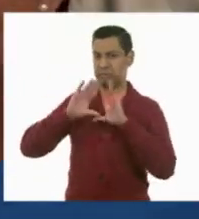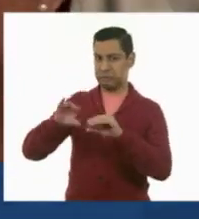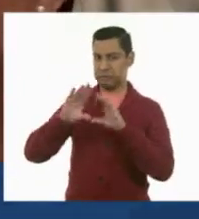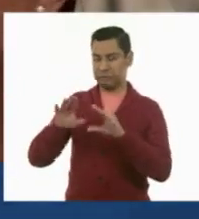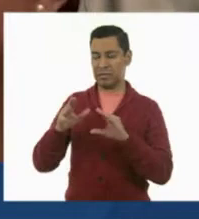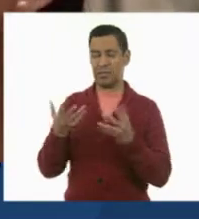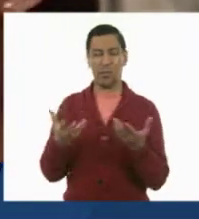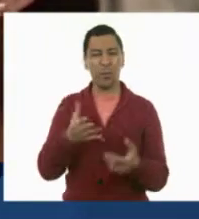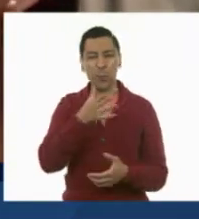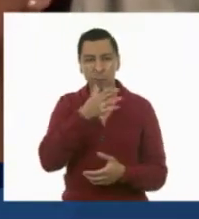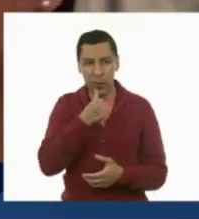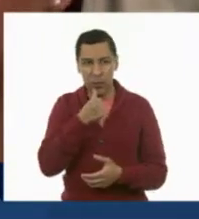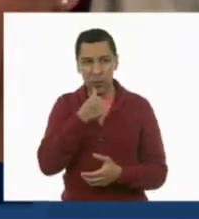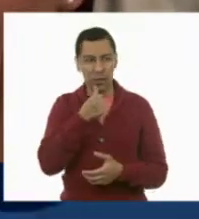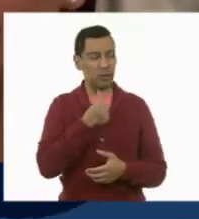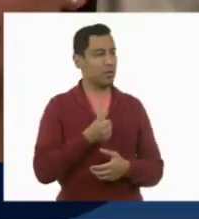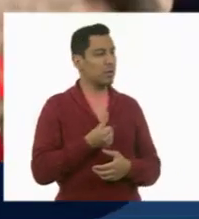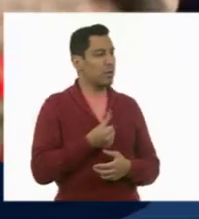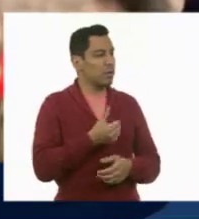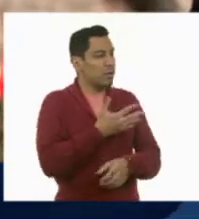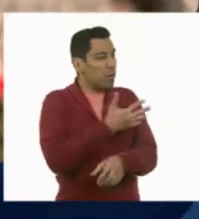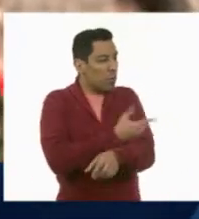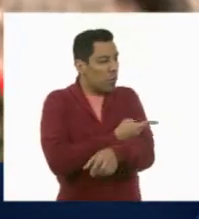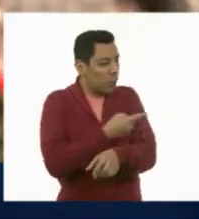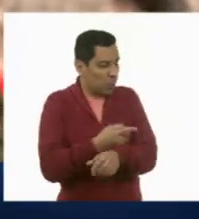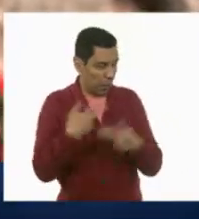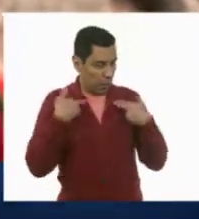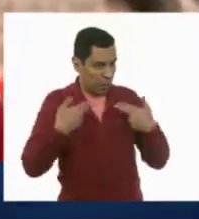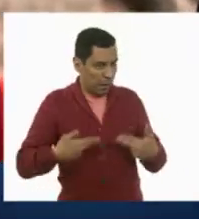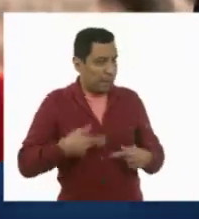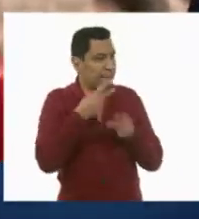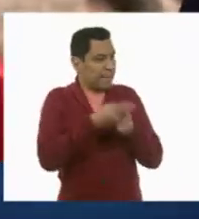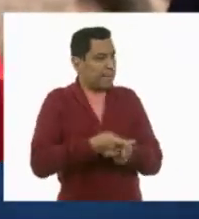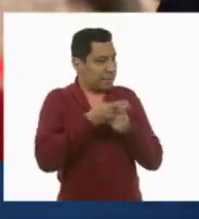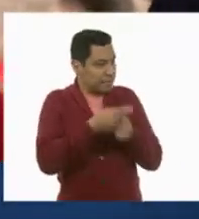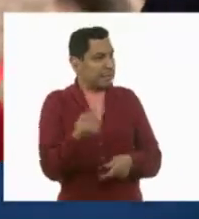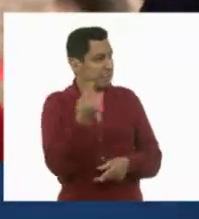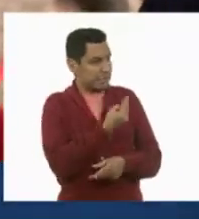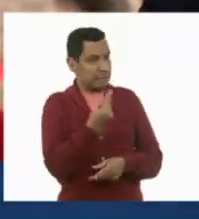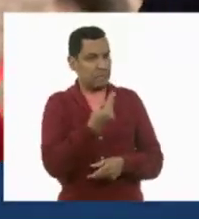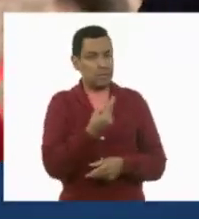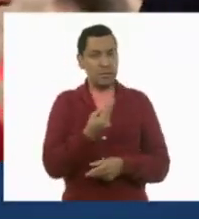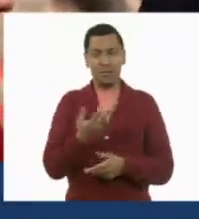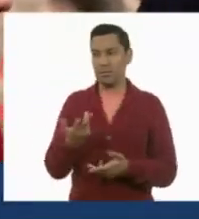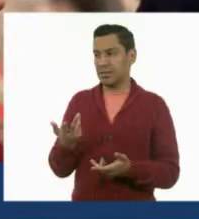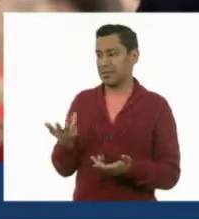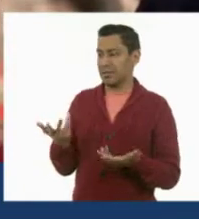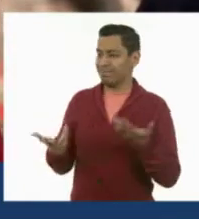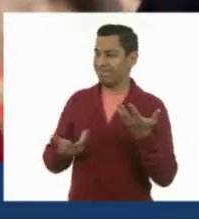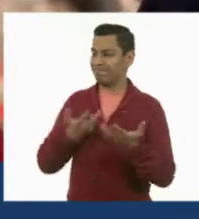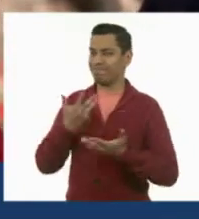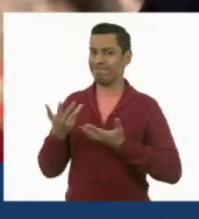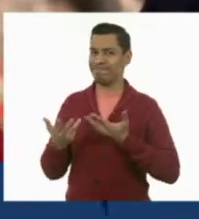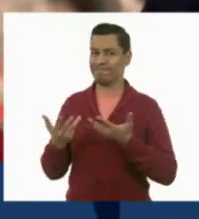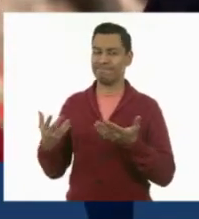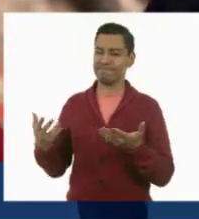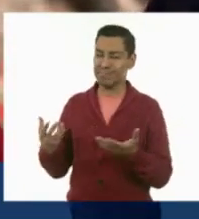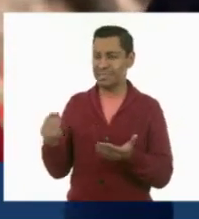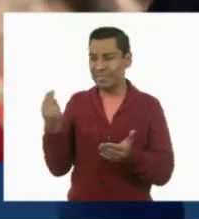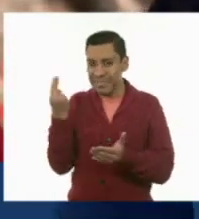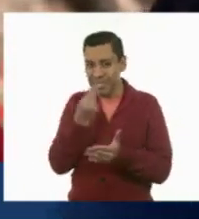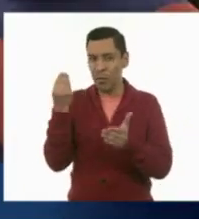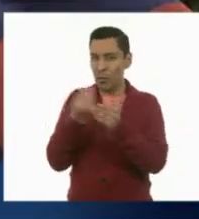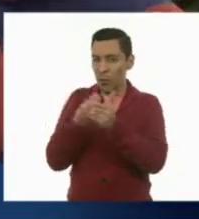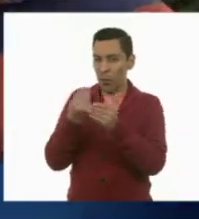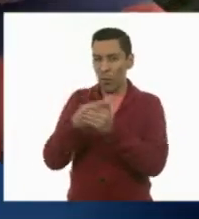paciencia son la mayor parte de la capacitación. Perdón, pero es que nunca hemos hecho esto. Maestro, yo creo que tendríamos que tomar un curso para poder atender